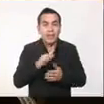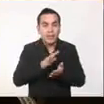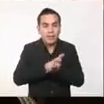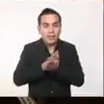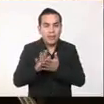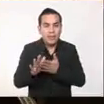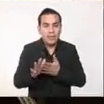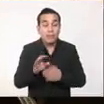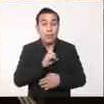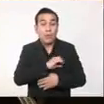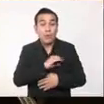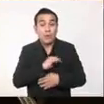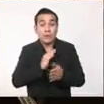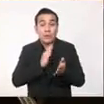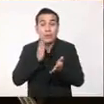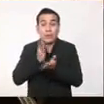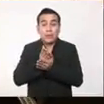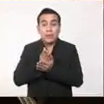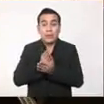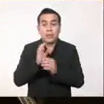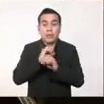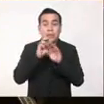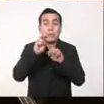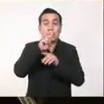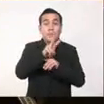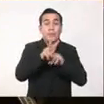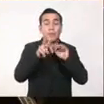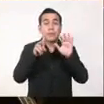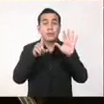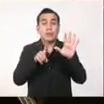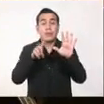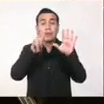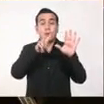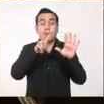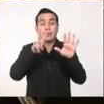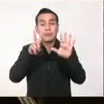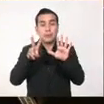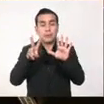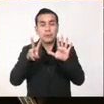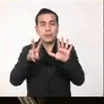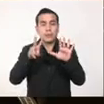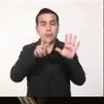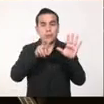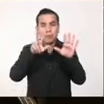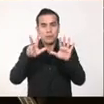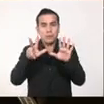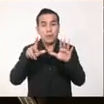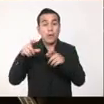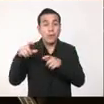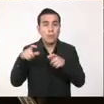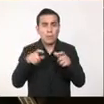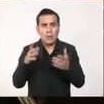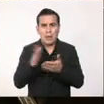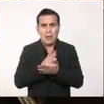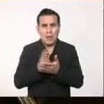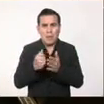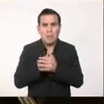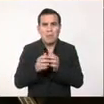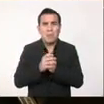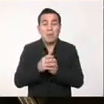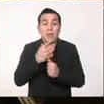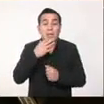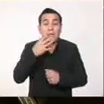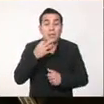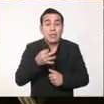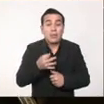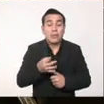limpio. Y esos jóvenes llegaron ahí, jóvenes de 26, 27, 28 años, que nunca han cometido un delito, que nunca han hecho nada